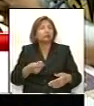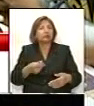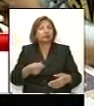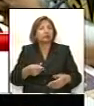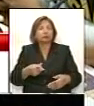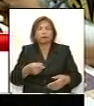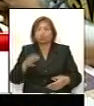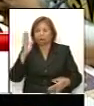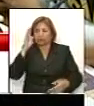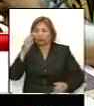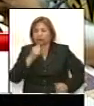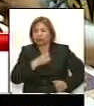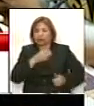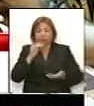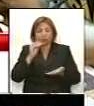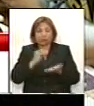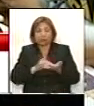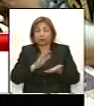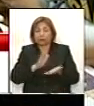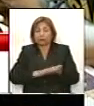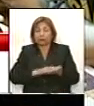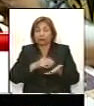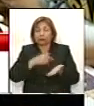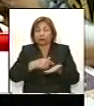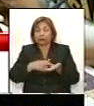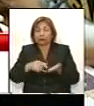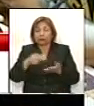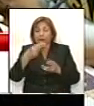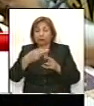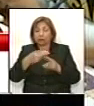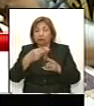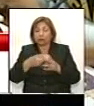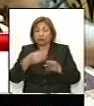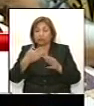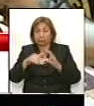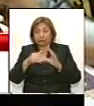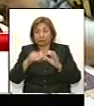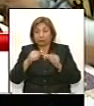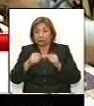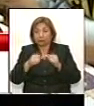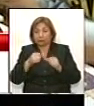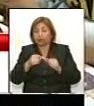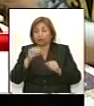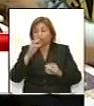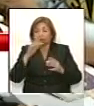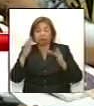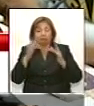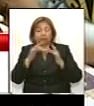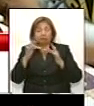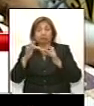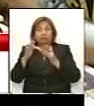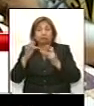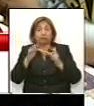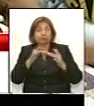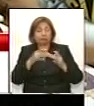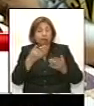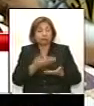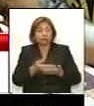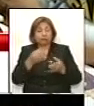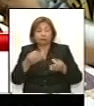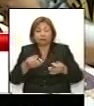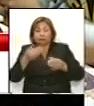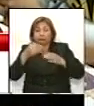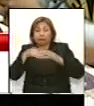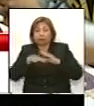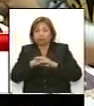policial. Recibe la denuncia, indica y registra el número de celular desconocido y hace las coordinaciones pertinentes internas